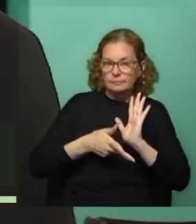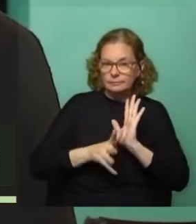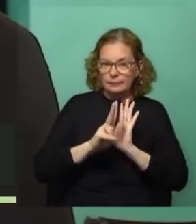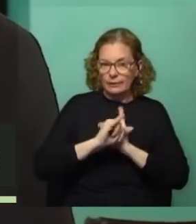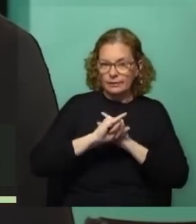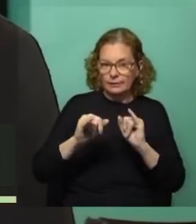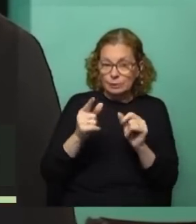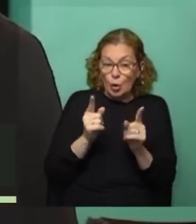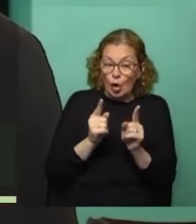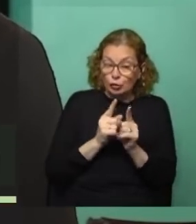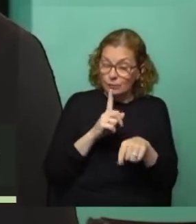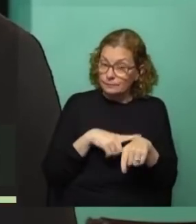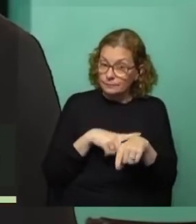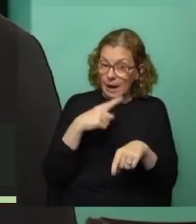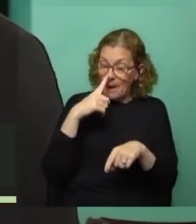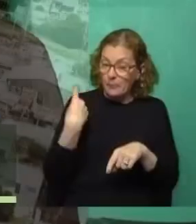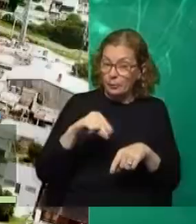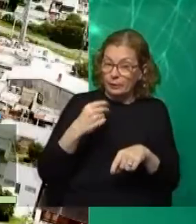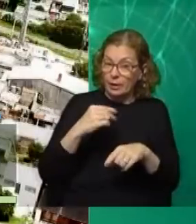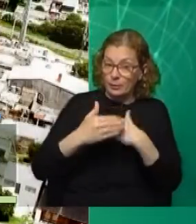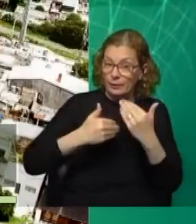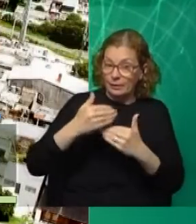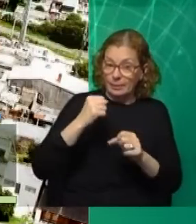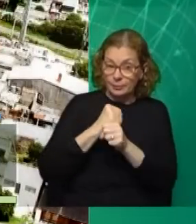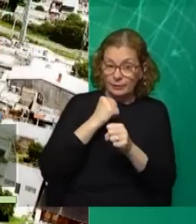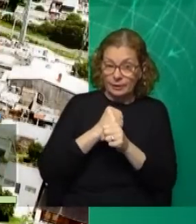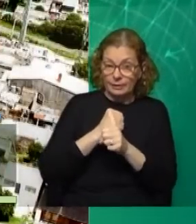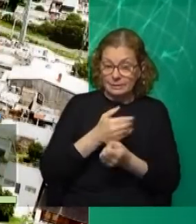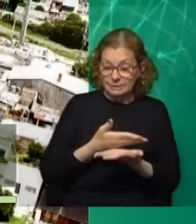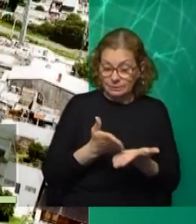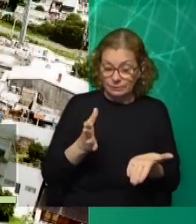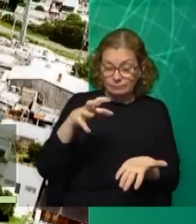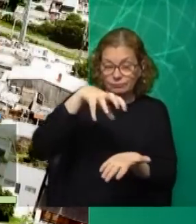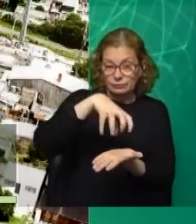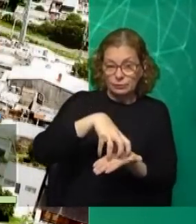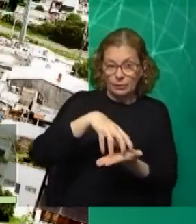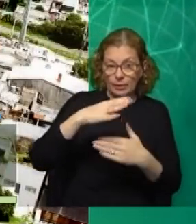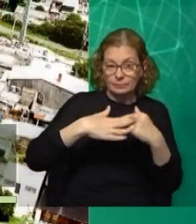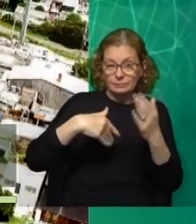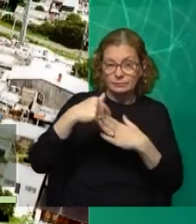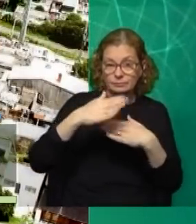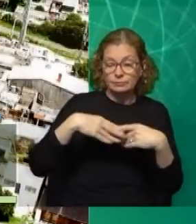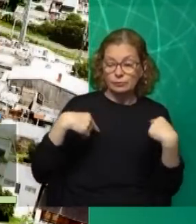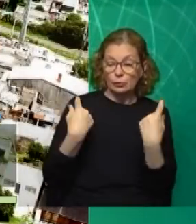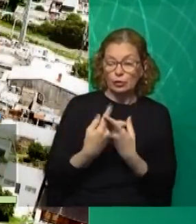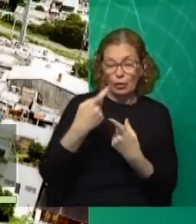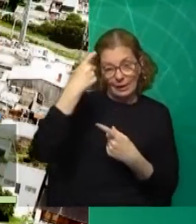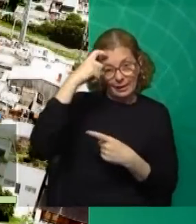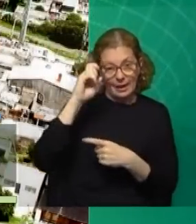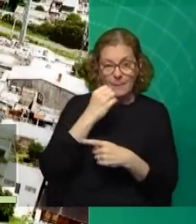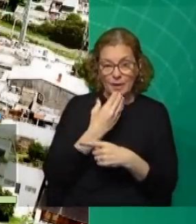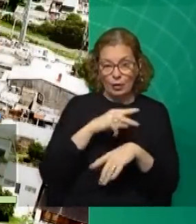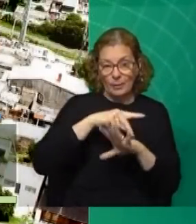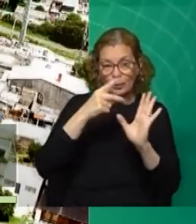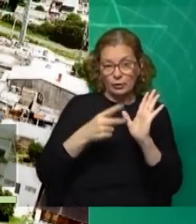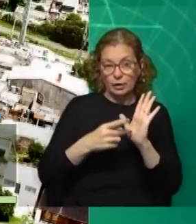apretado porque estamos apurados por avanzar por trabajar por dar este espacio para una construcción colectiva de las mejores ideas en términos del